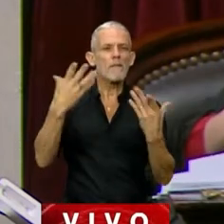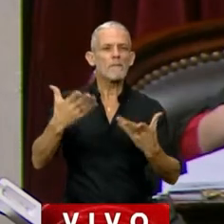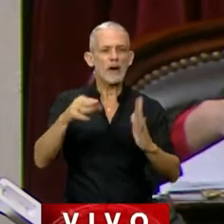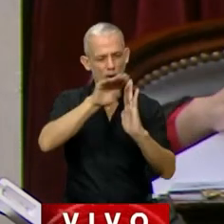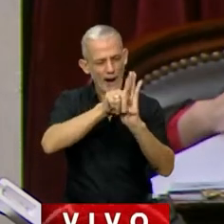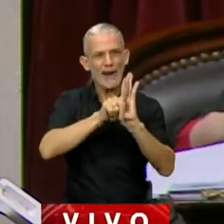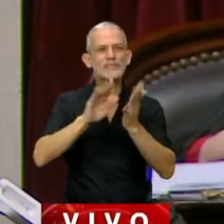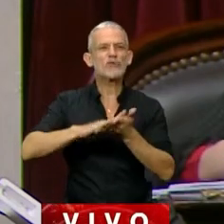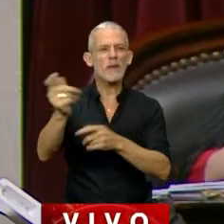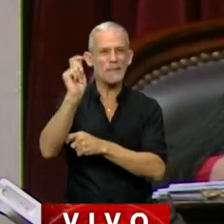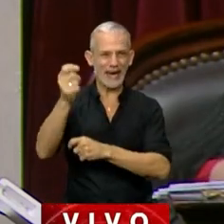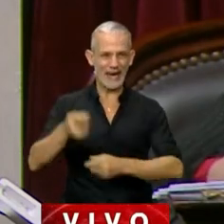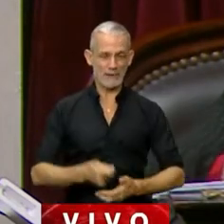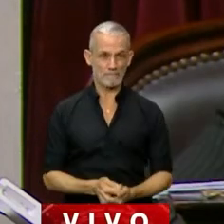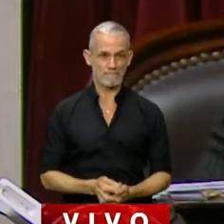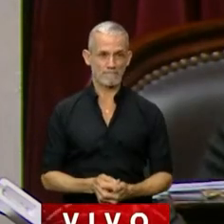las leyes pesqueras.